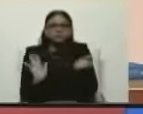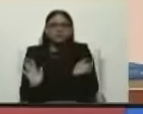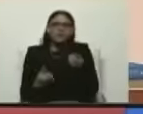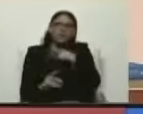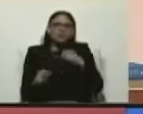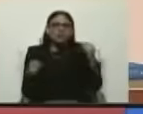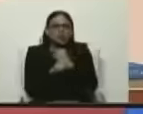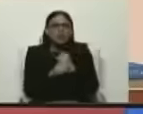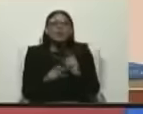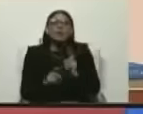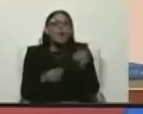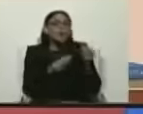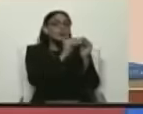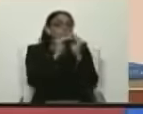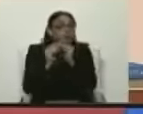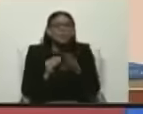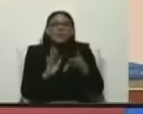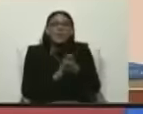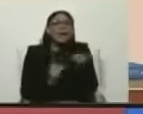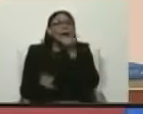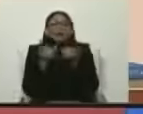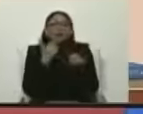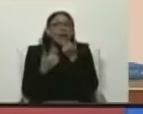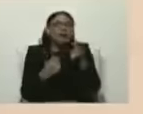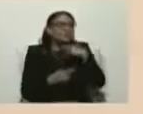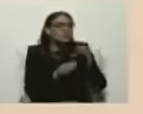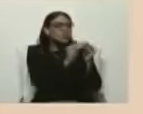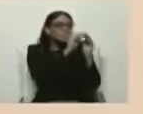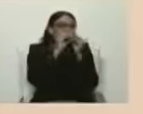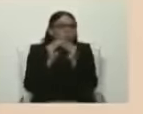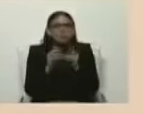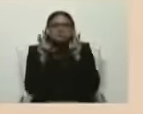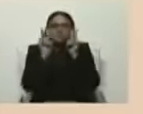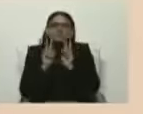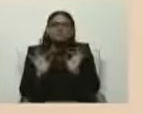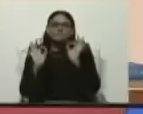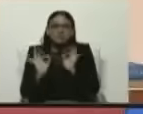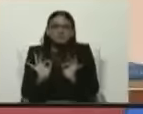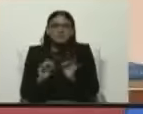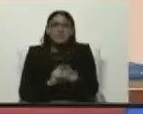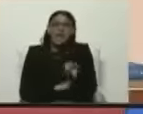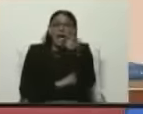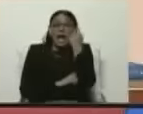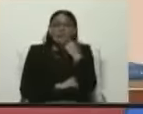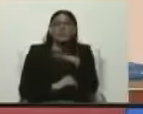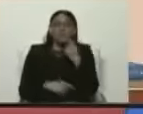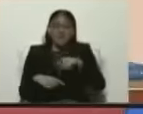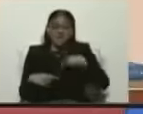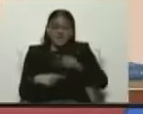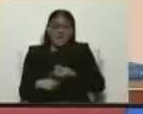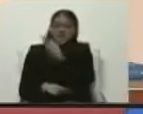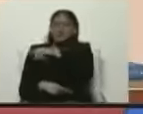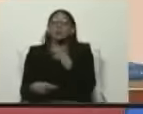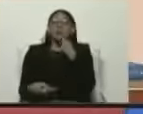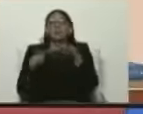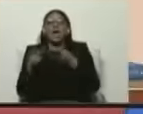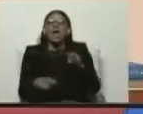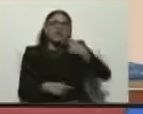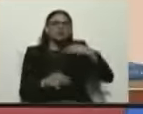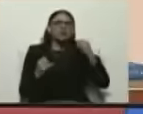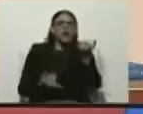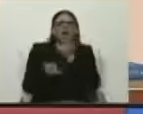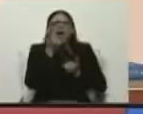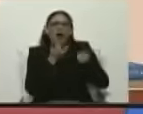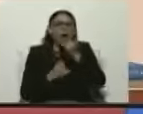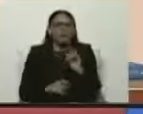para corregir los errores. Entonces llegan los, ahorita el titular, Diosdado dijo que tenían errores. O sea,